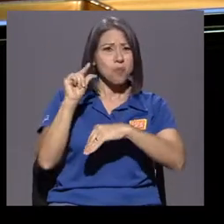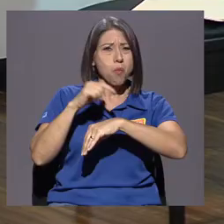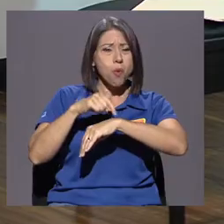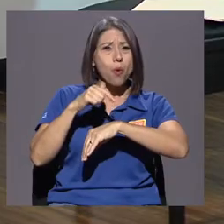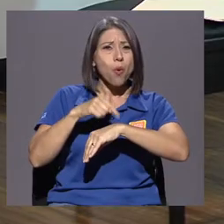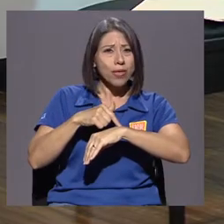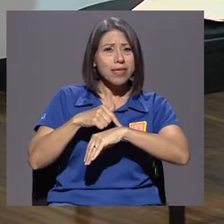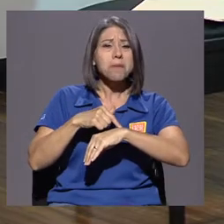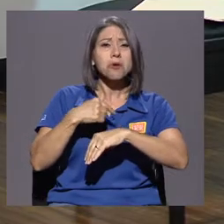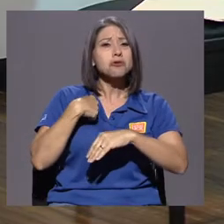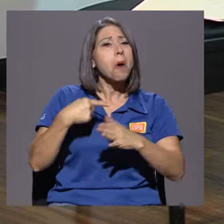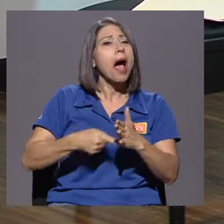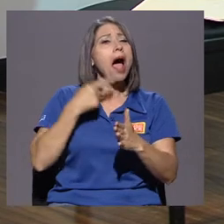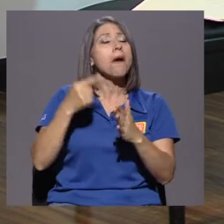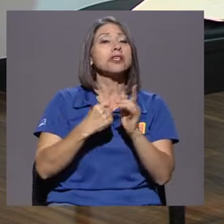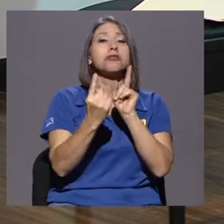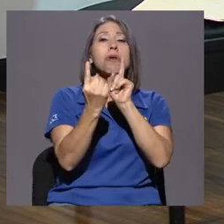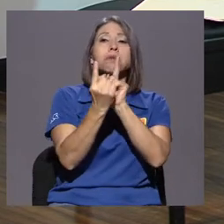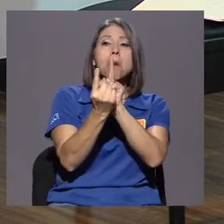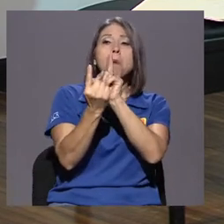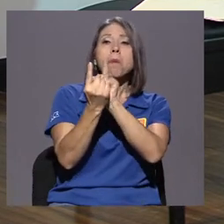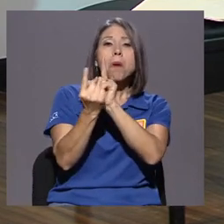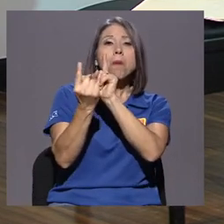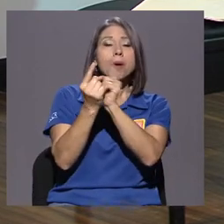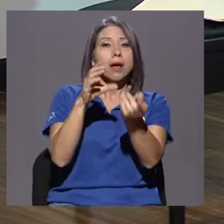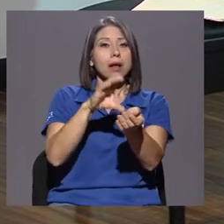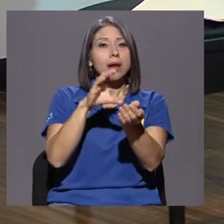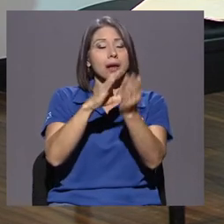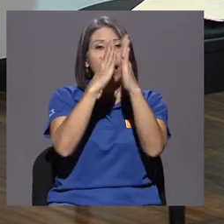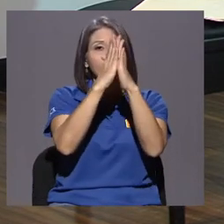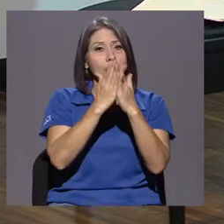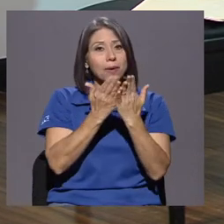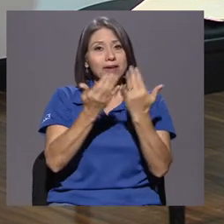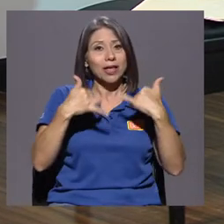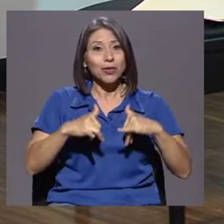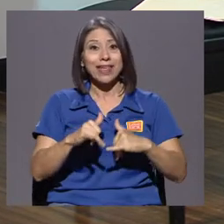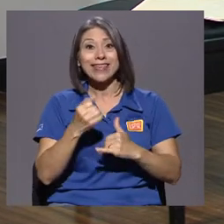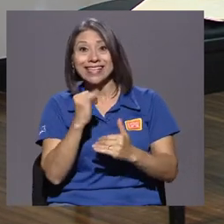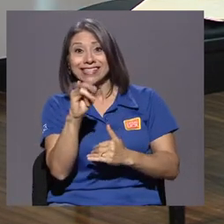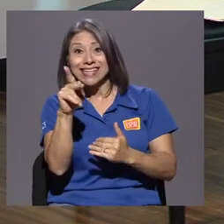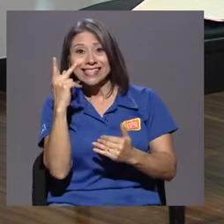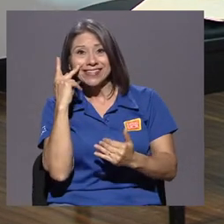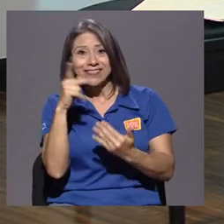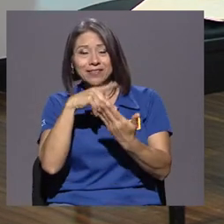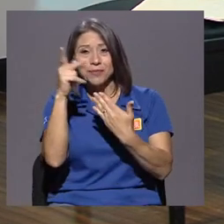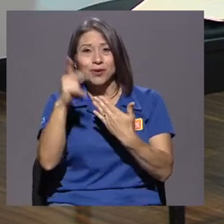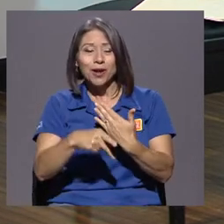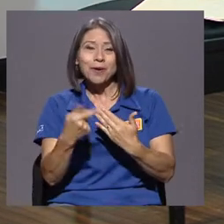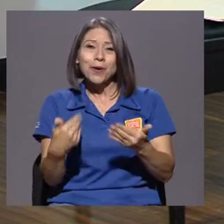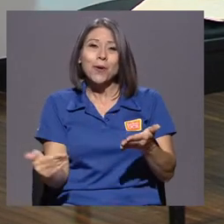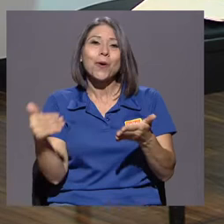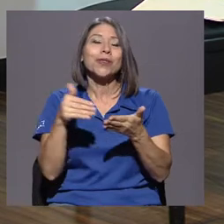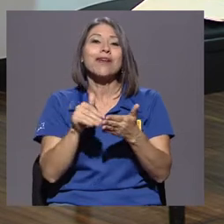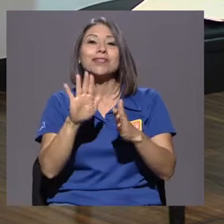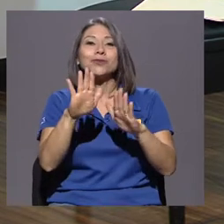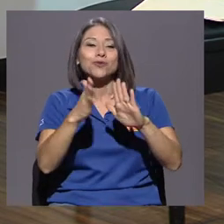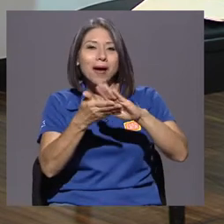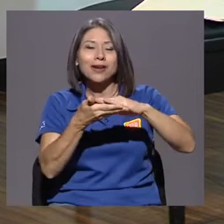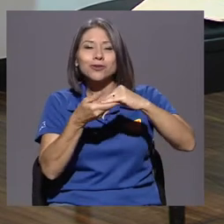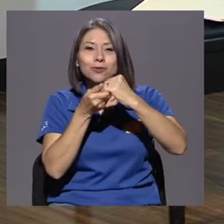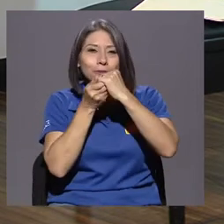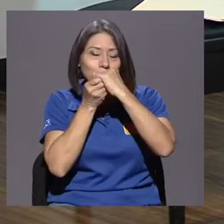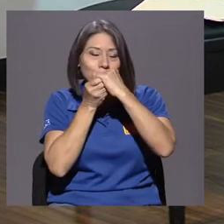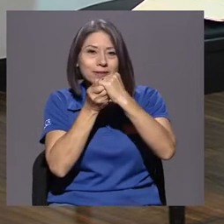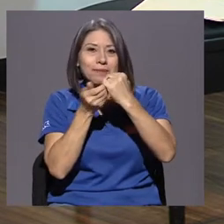hace no mucho me topaba en la clínica bíblica todavía este si está viendo este programa le medio de nuevo besó las manos de ida live on a